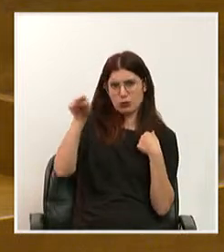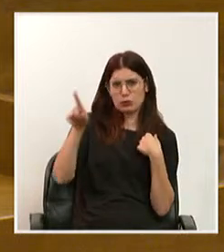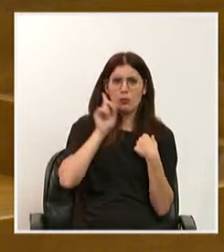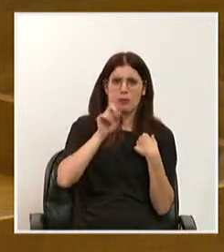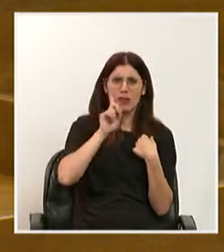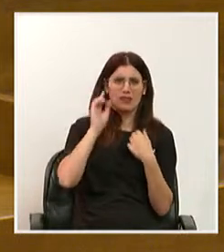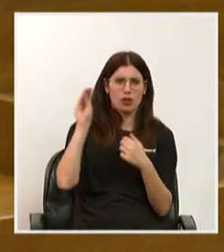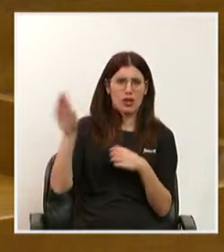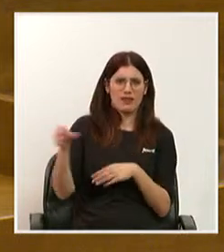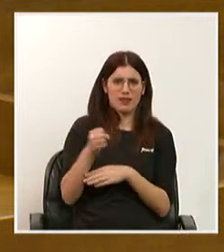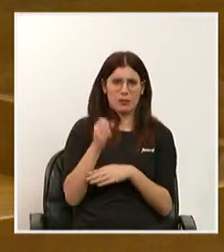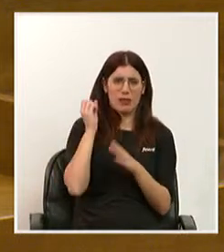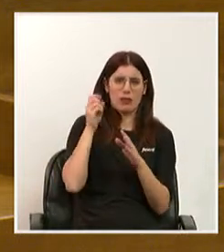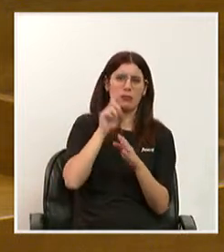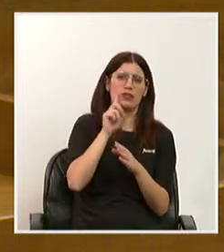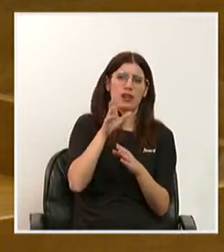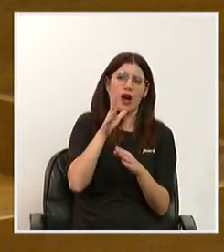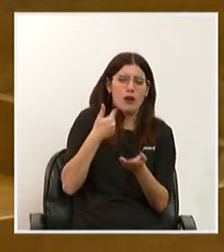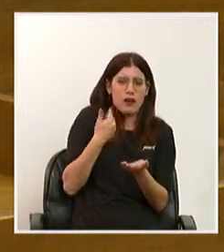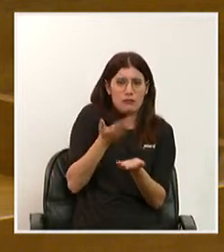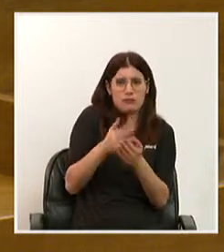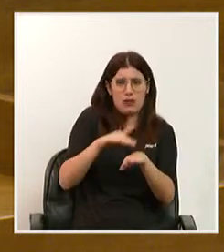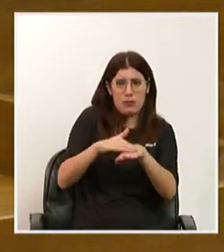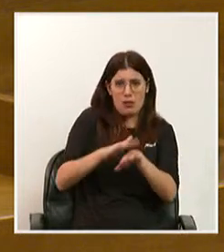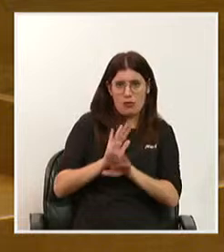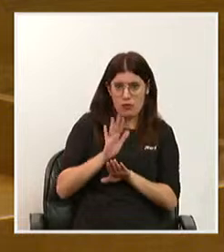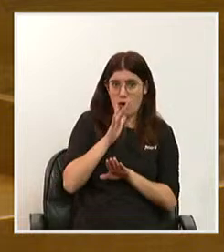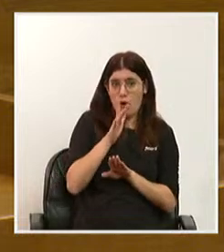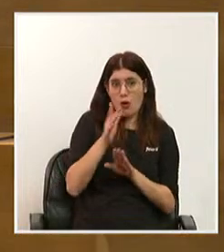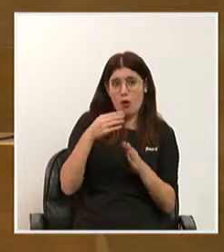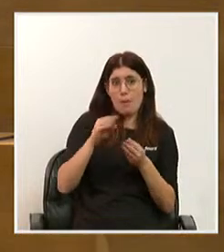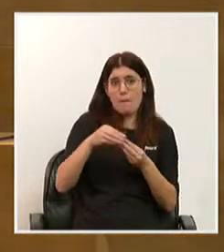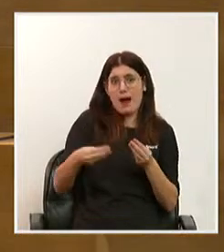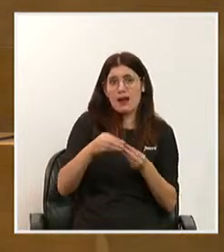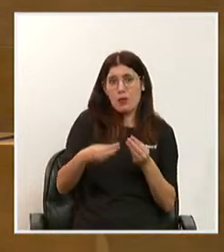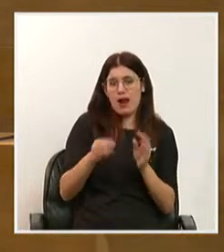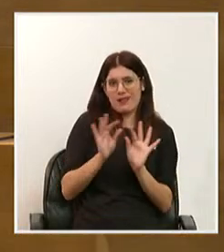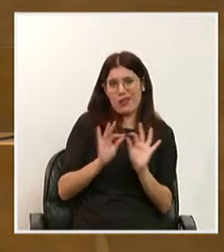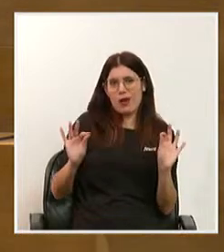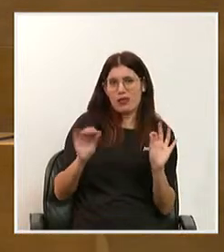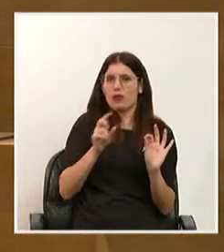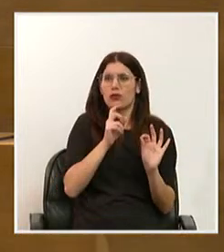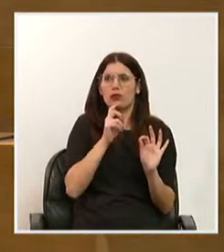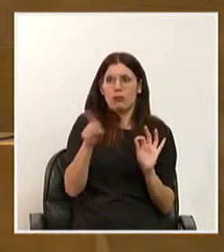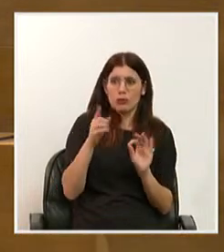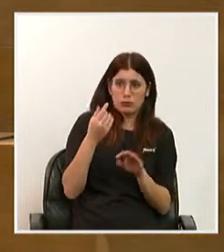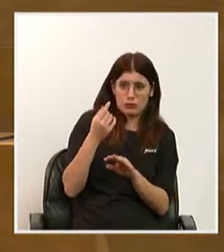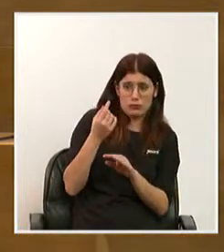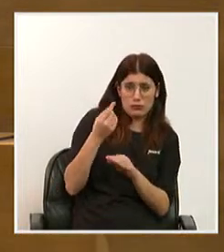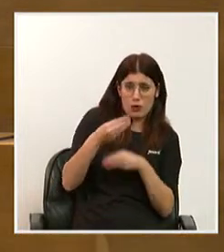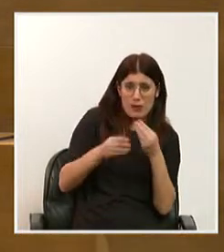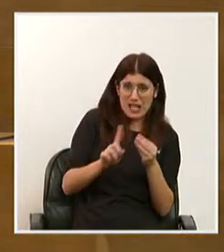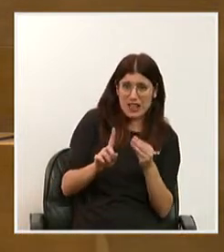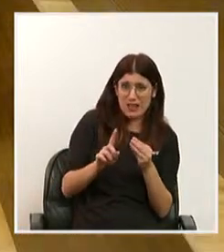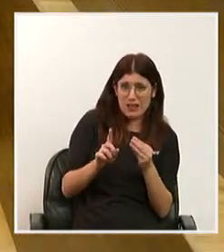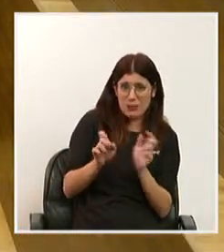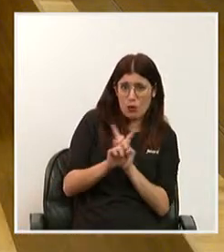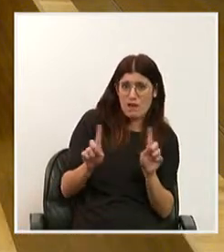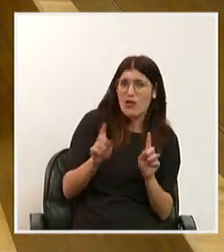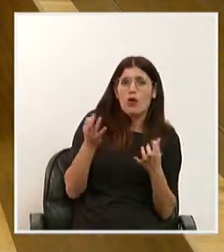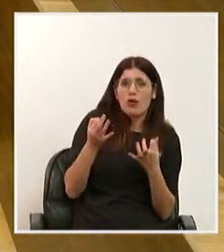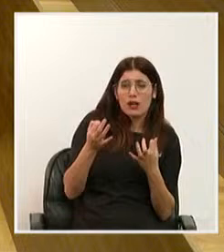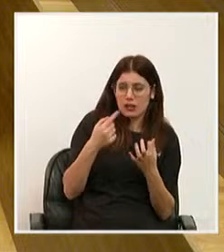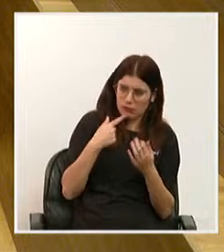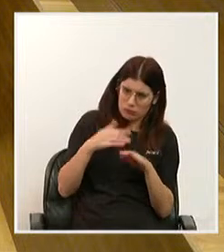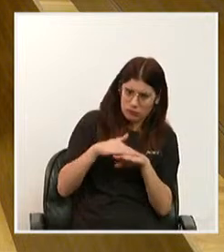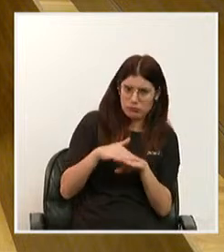interpelación le pida perdón O el manual de Educación le sirve solamente para hacerse víde señor puana muchas gracias muchas